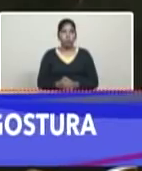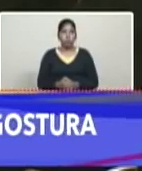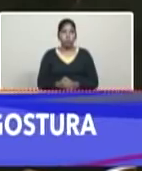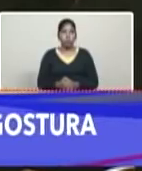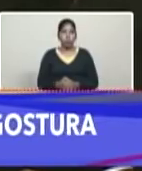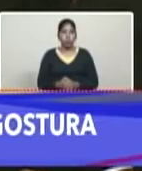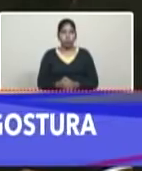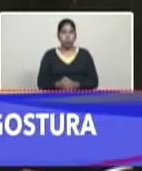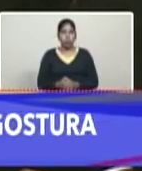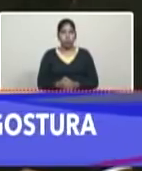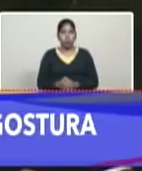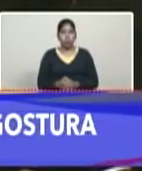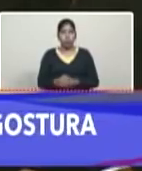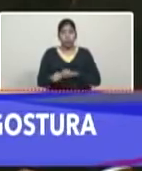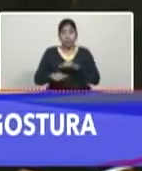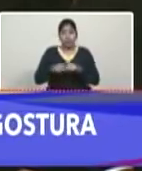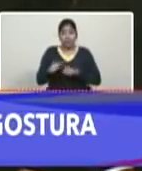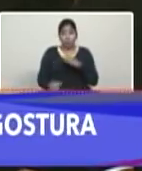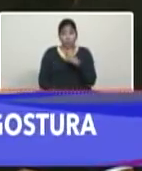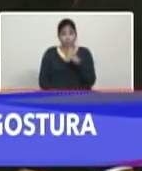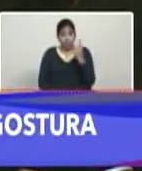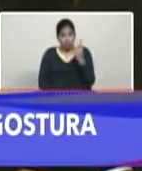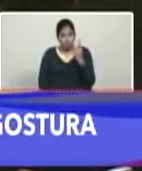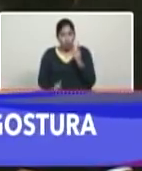2019, apenas el siglo XXI empieza.